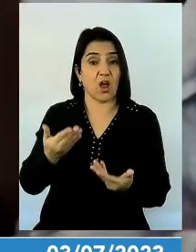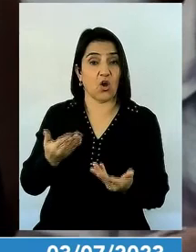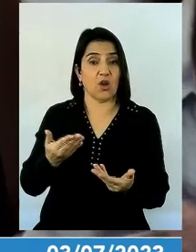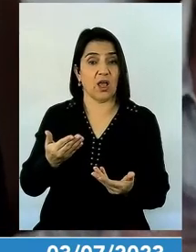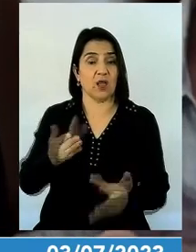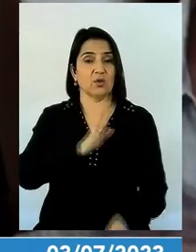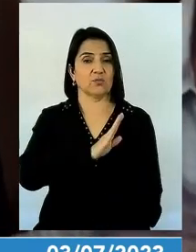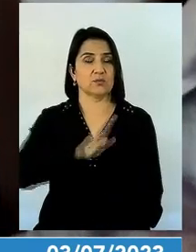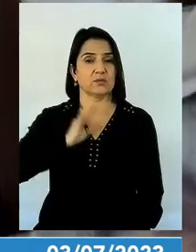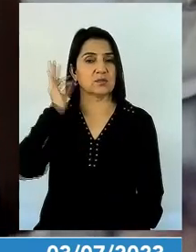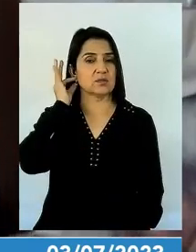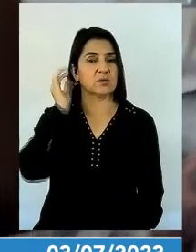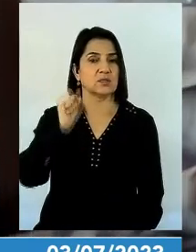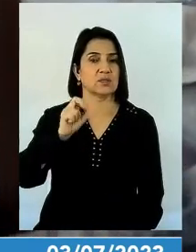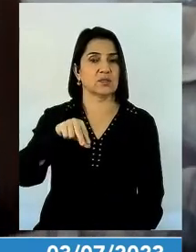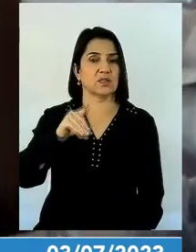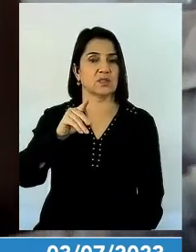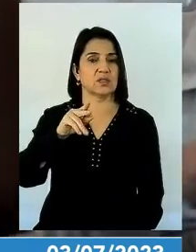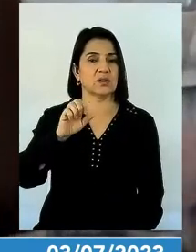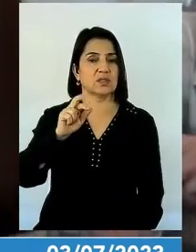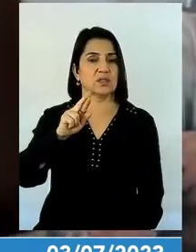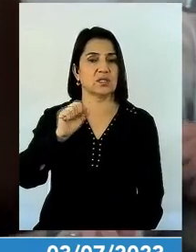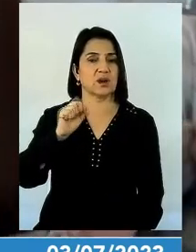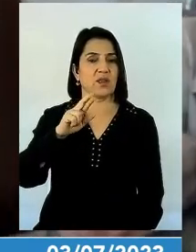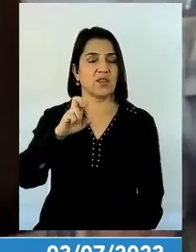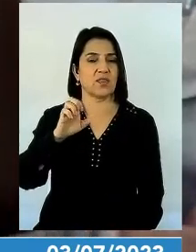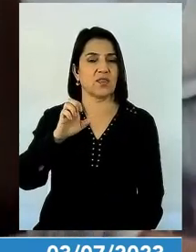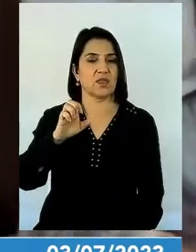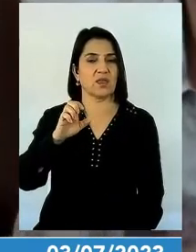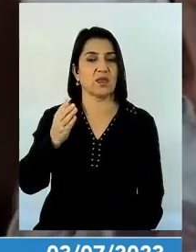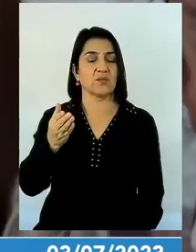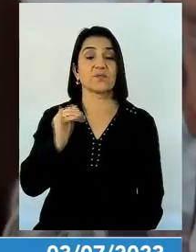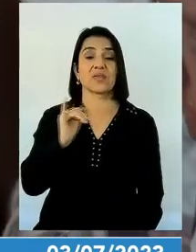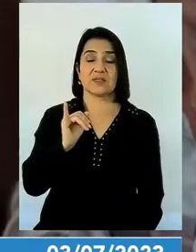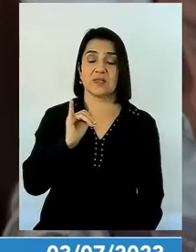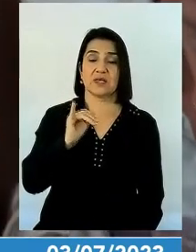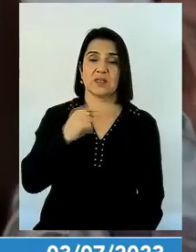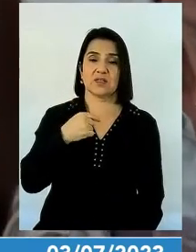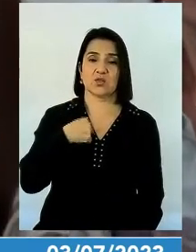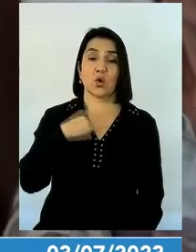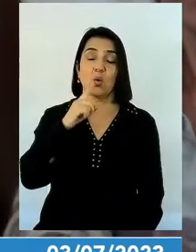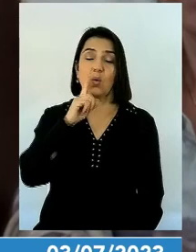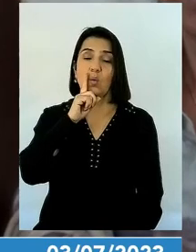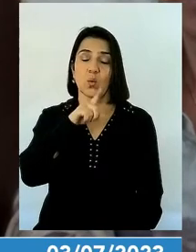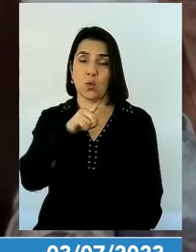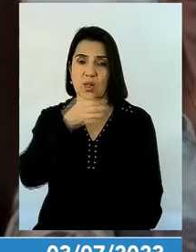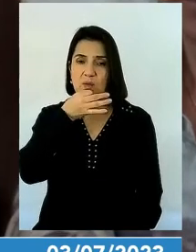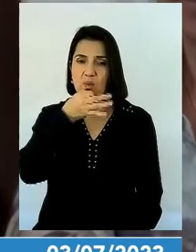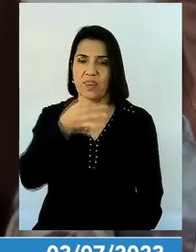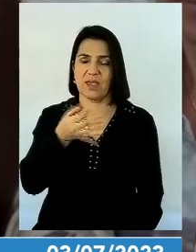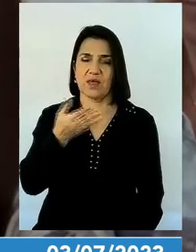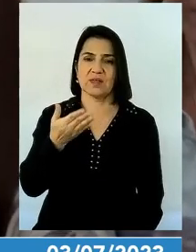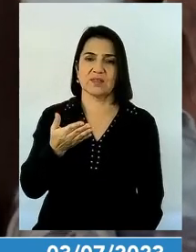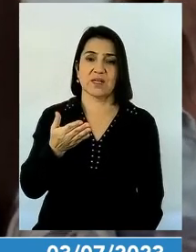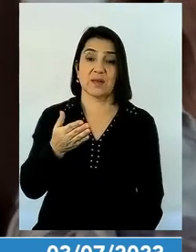Sí, yo finalmente quería, en base a las dos preguntas que nos realizaron,